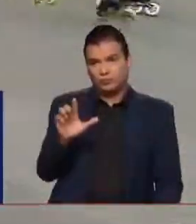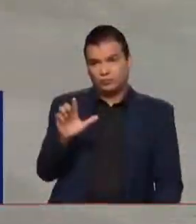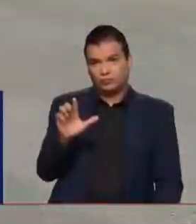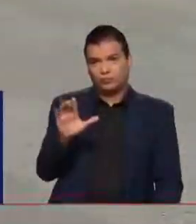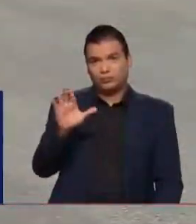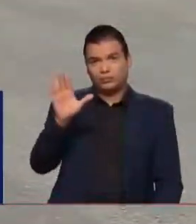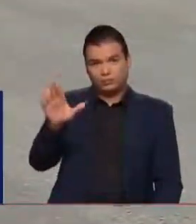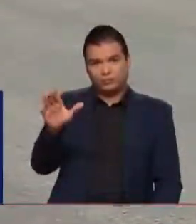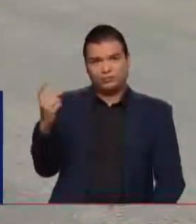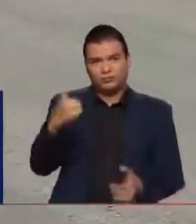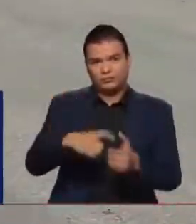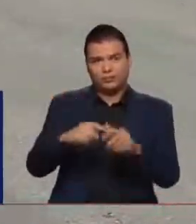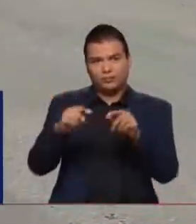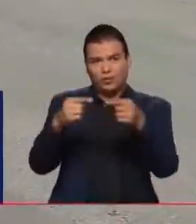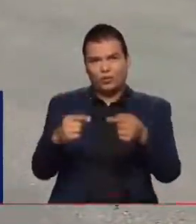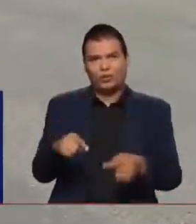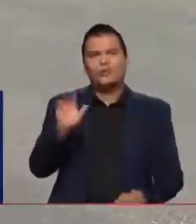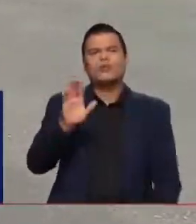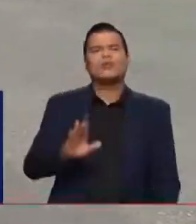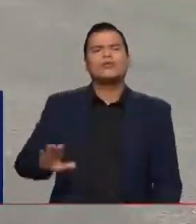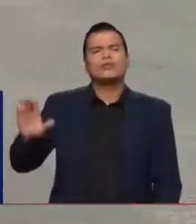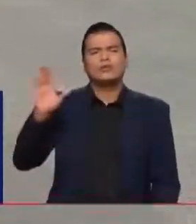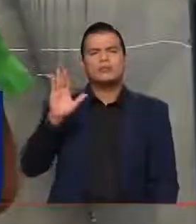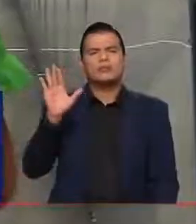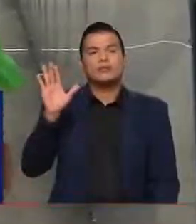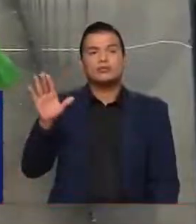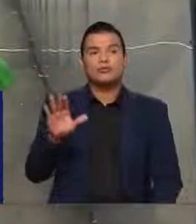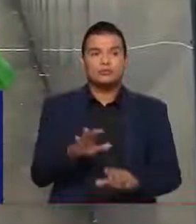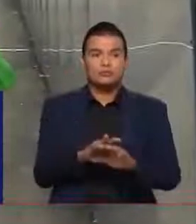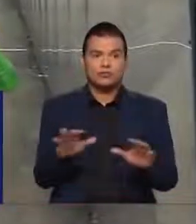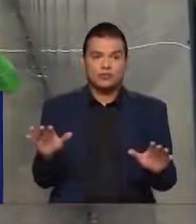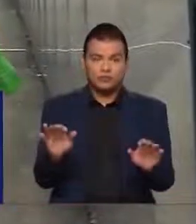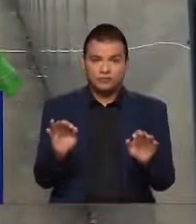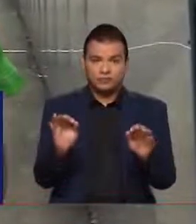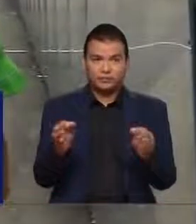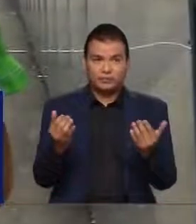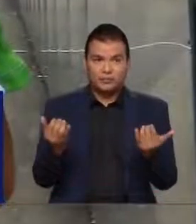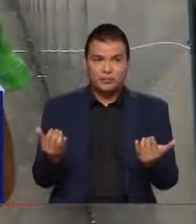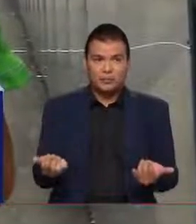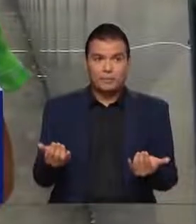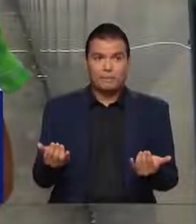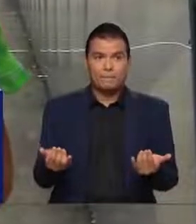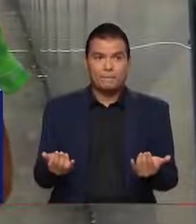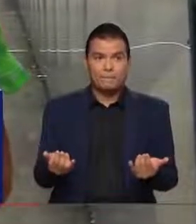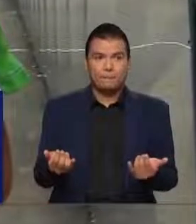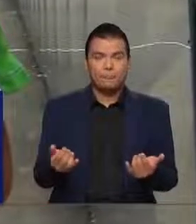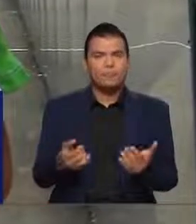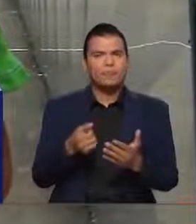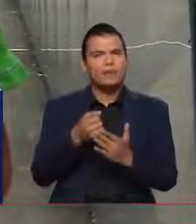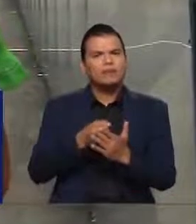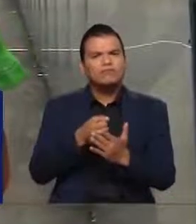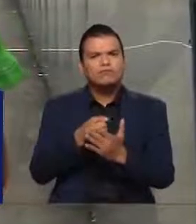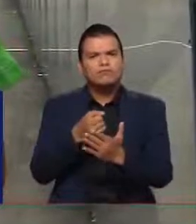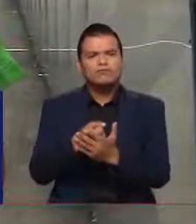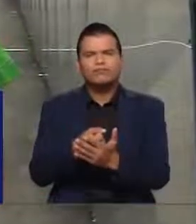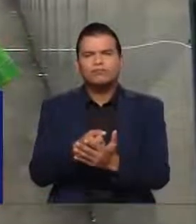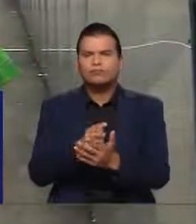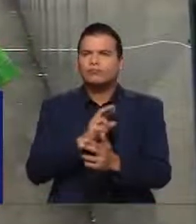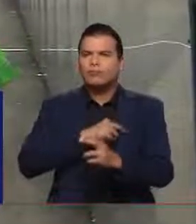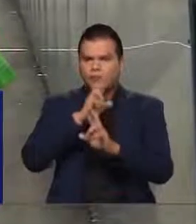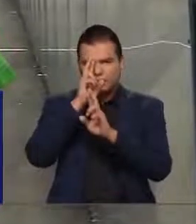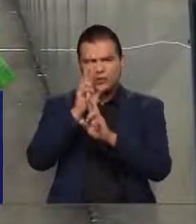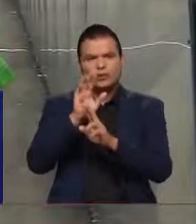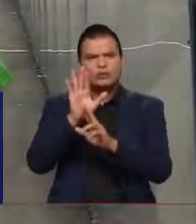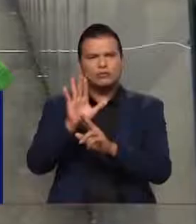Departamentales. En esta hay que inculcarles mucho lo que es el respeto, más que todo, porque